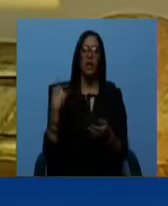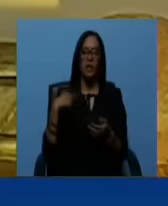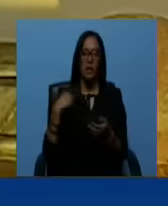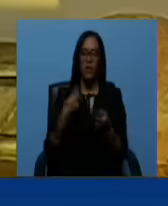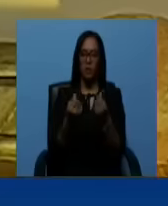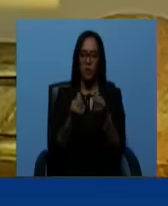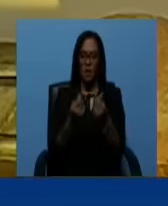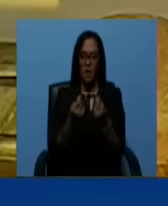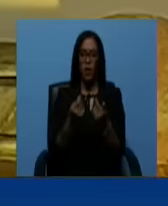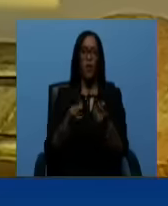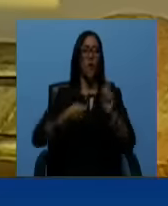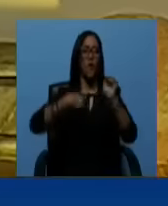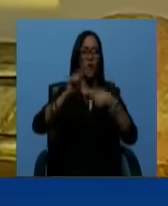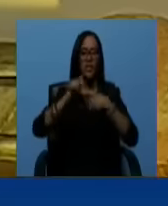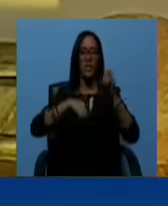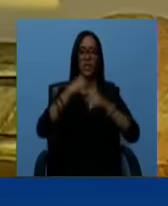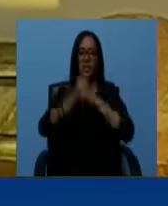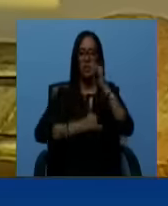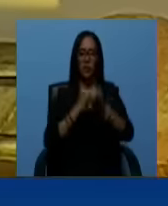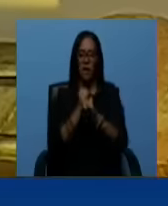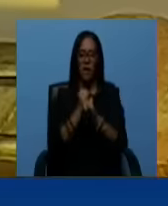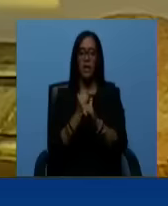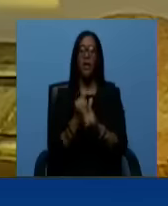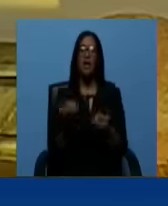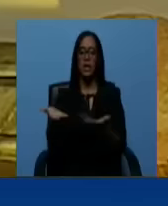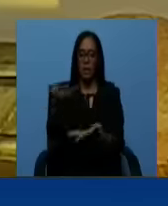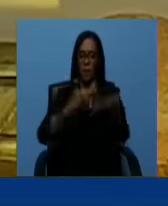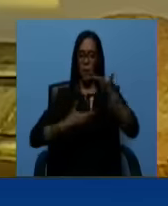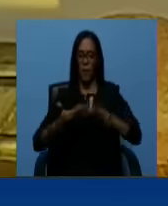importa, los vende y recupera su inversión.